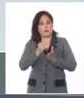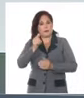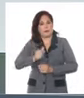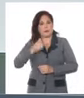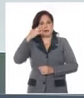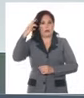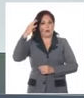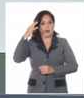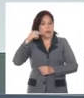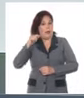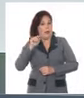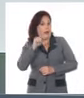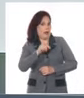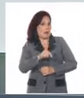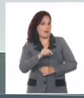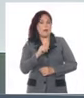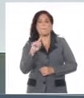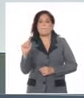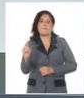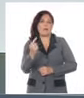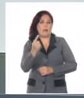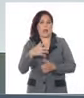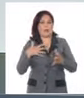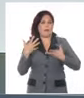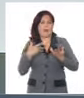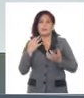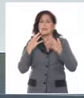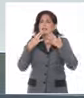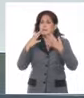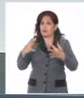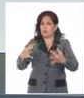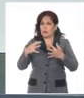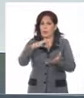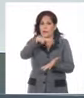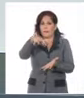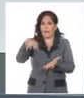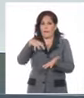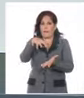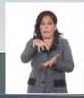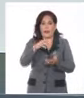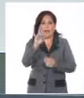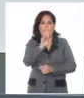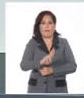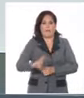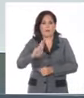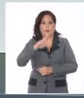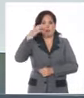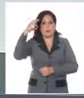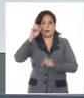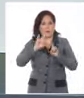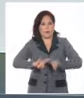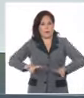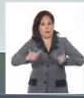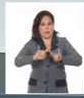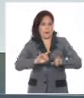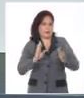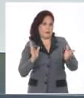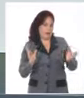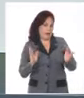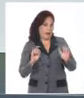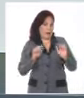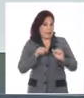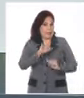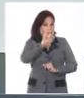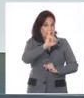actividad clasifica como una de las más relevantes de esta cita con sede en la Facultad de Psicología de la Universidad de La Habana y será del